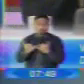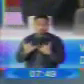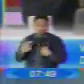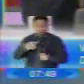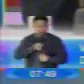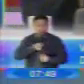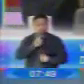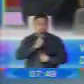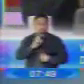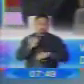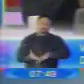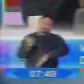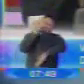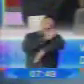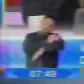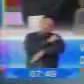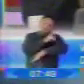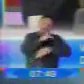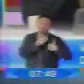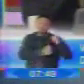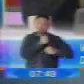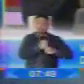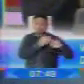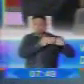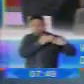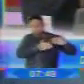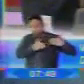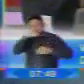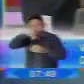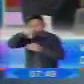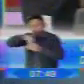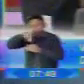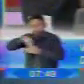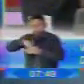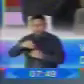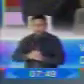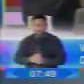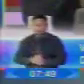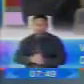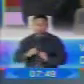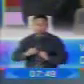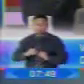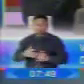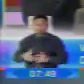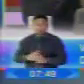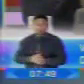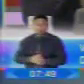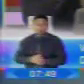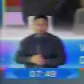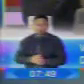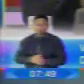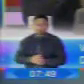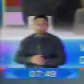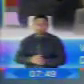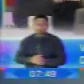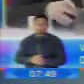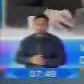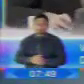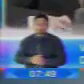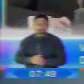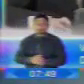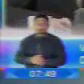yo, es un fondo que se ha construido a lo largo de muchos años y que está disponible exclusivamente, y